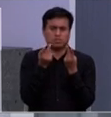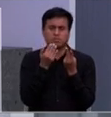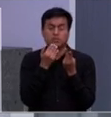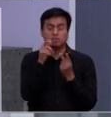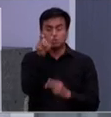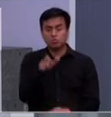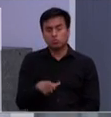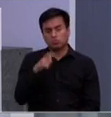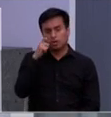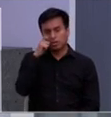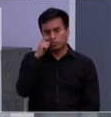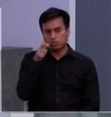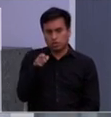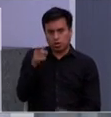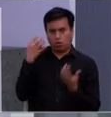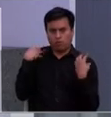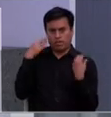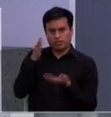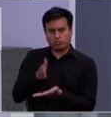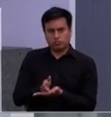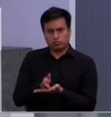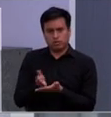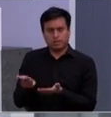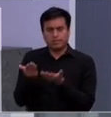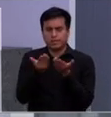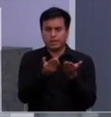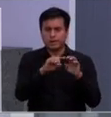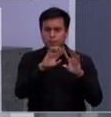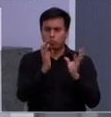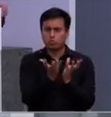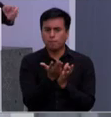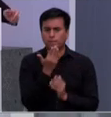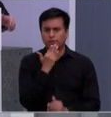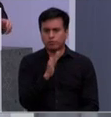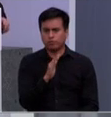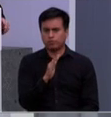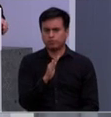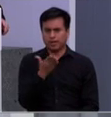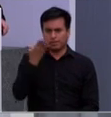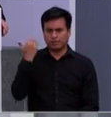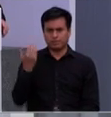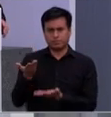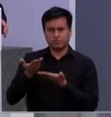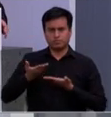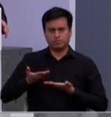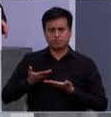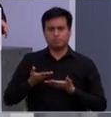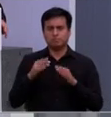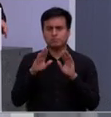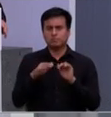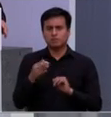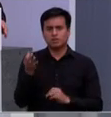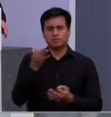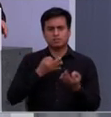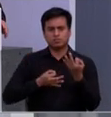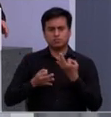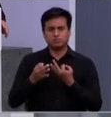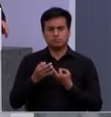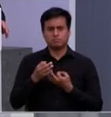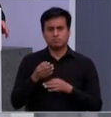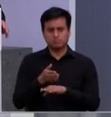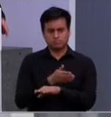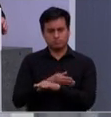ser humano que tiene la obligación de entregar un mundo mejor del que ha recibido, como han dicho los que me